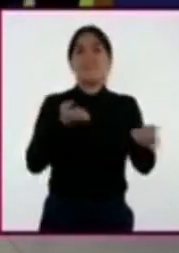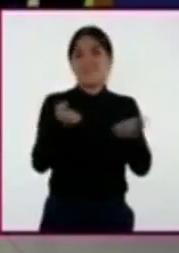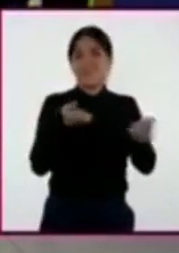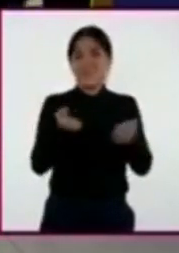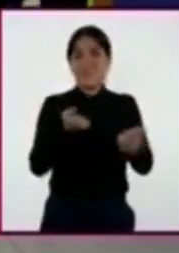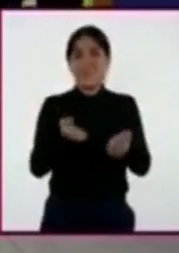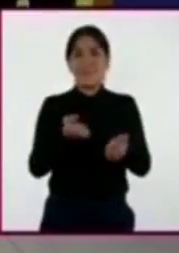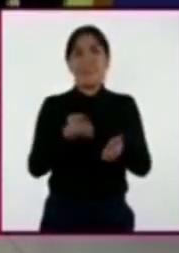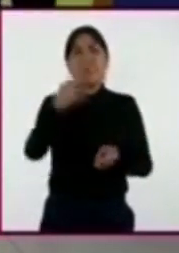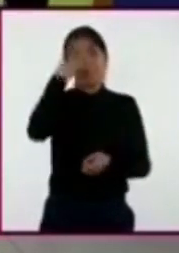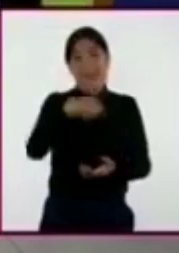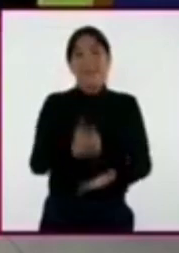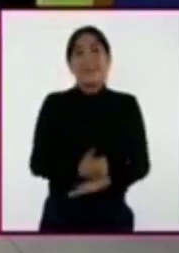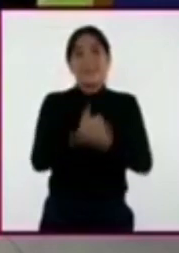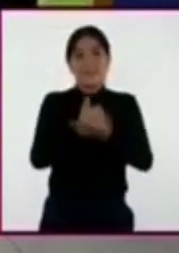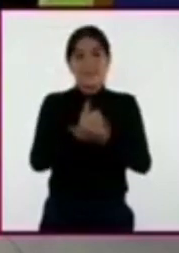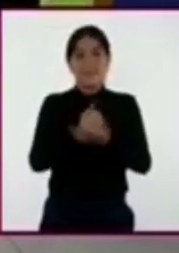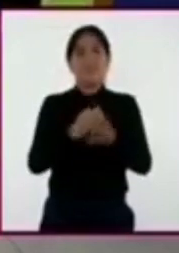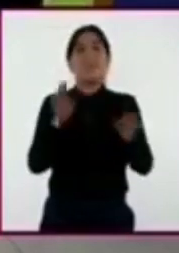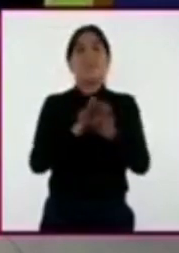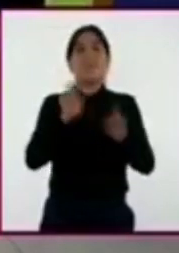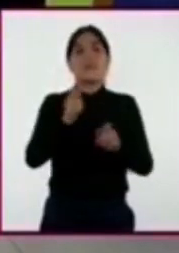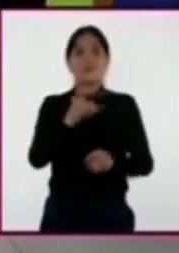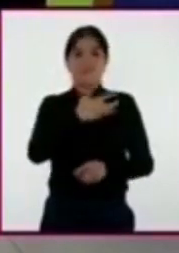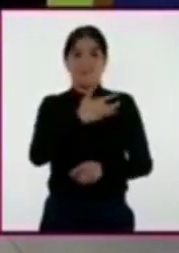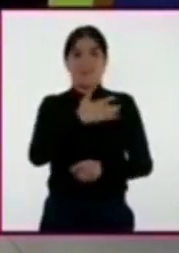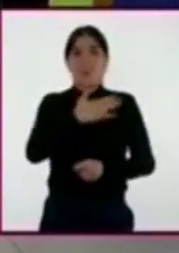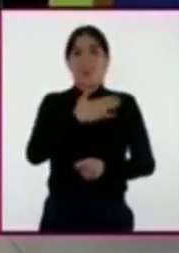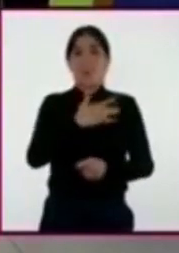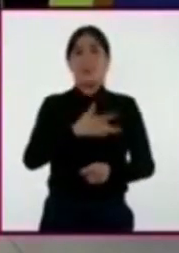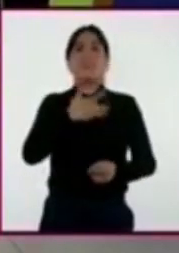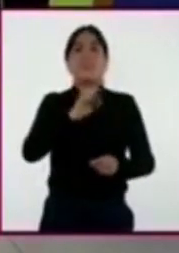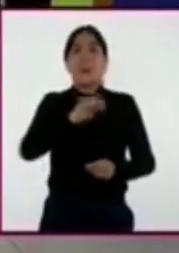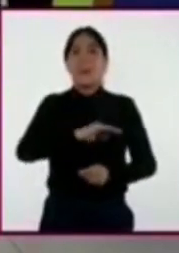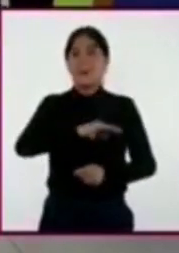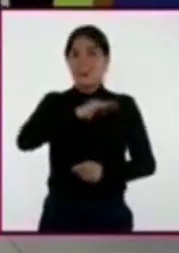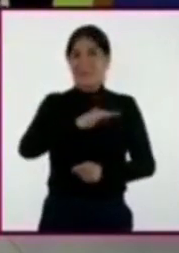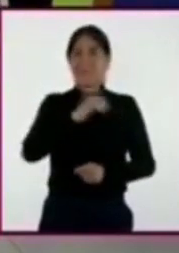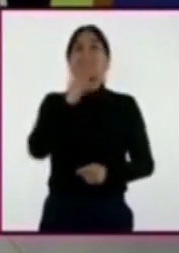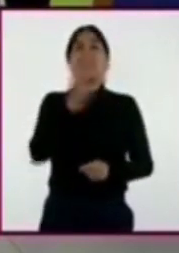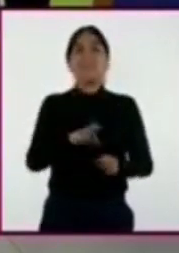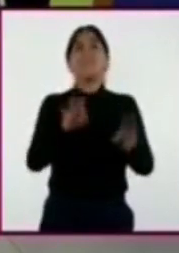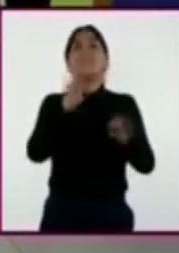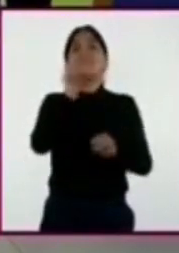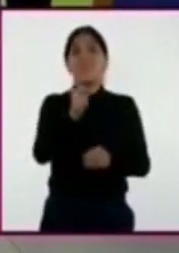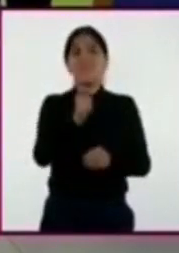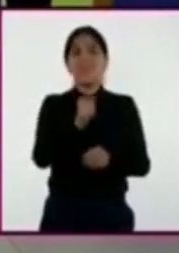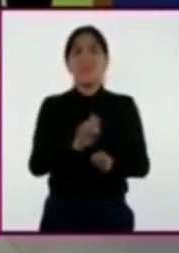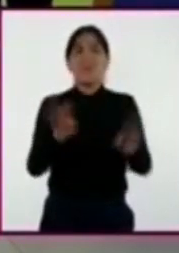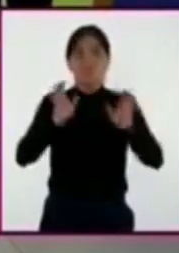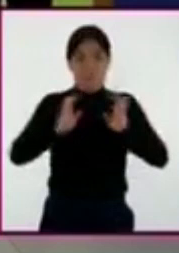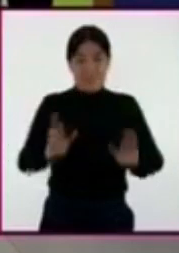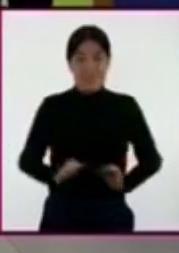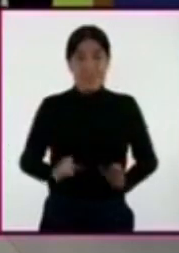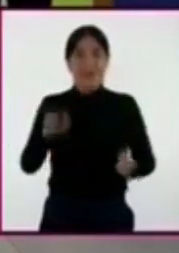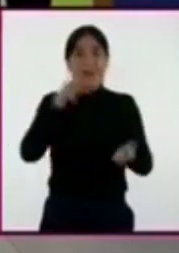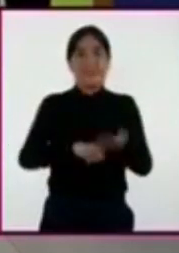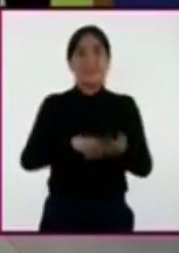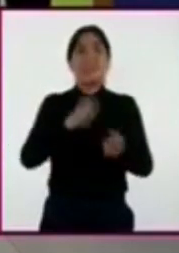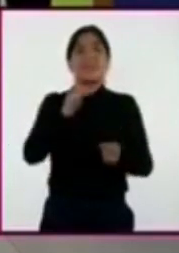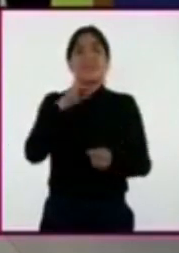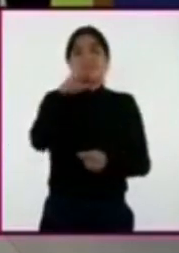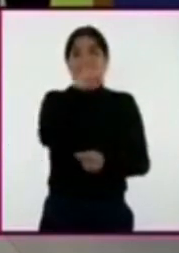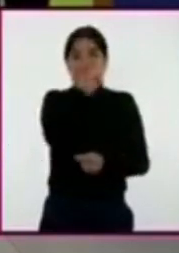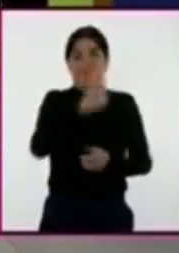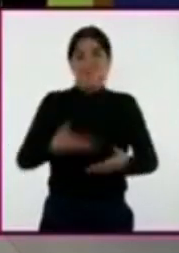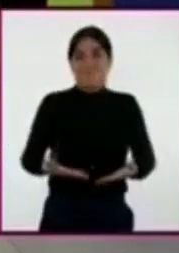ejercicios que nos ayudarán a aumentar la frecuencia cardíaca, lo que significa que nuestro cuerpo va a tener un incremento de